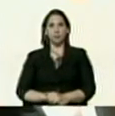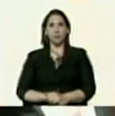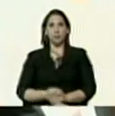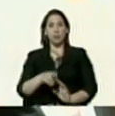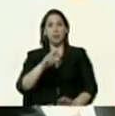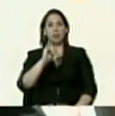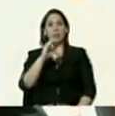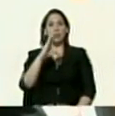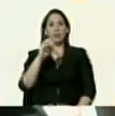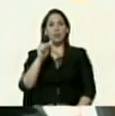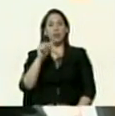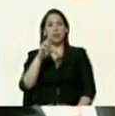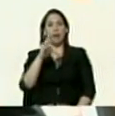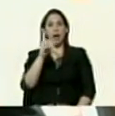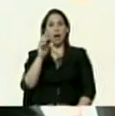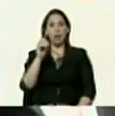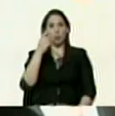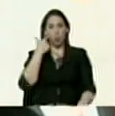Ricardo Menéndez,